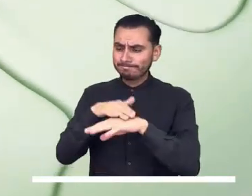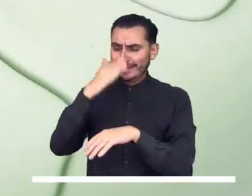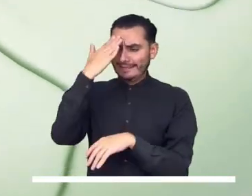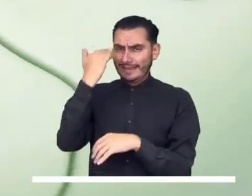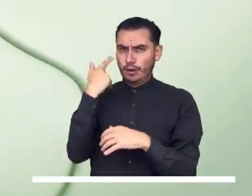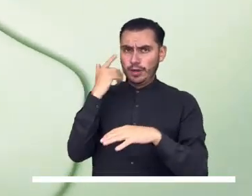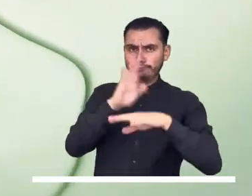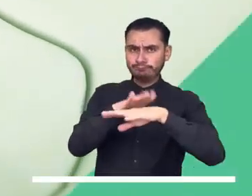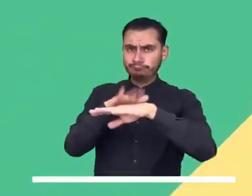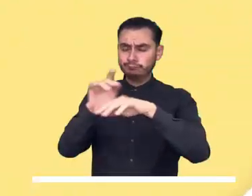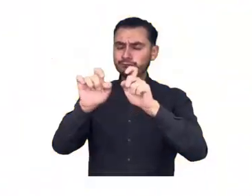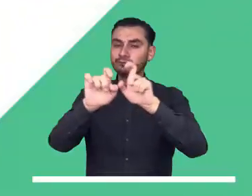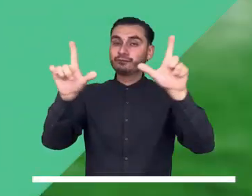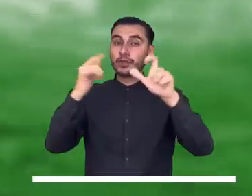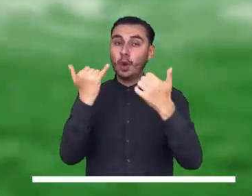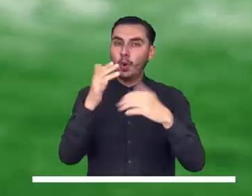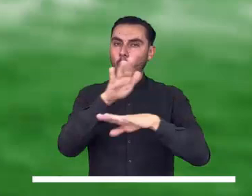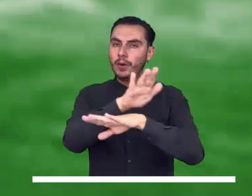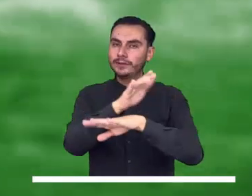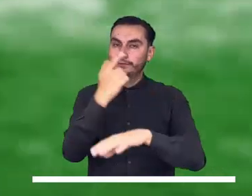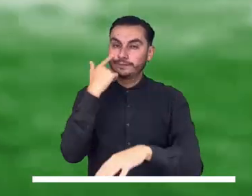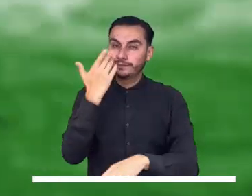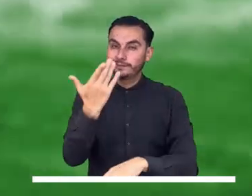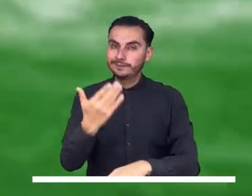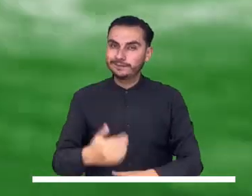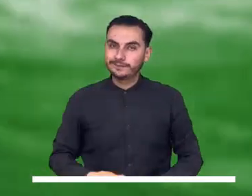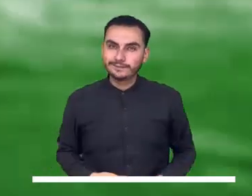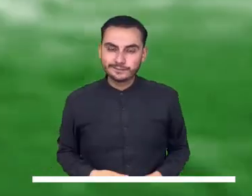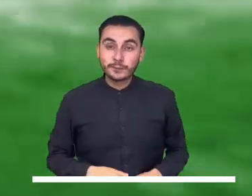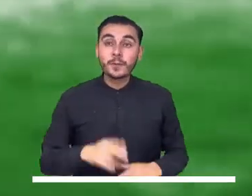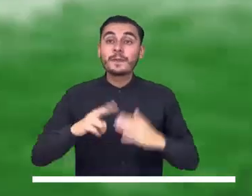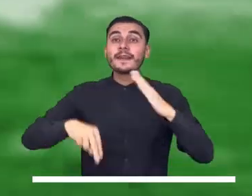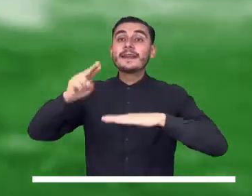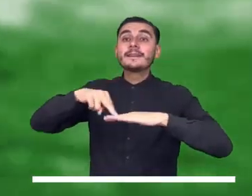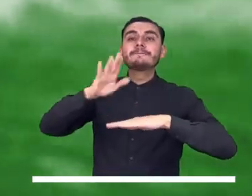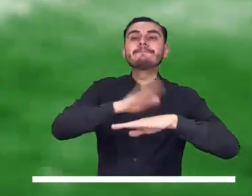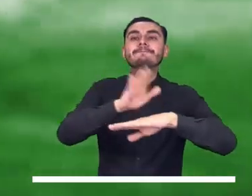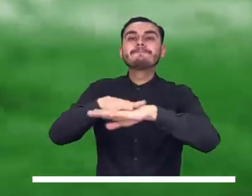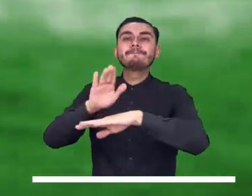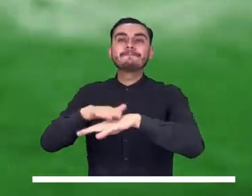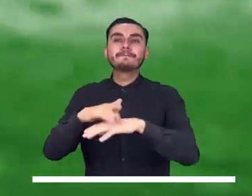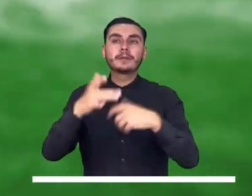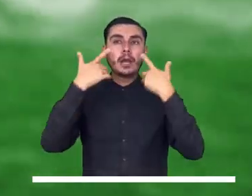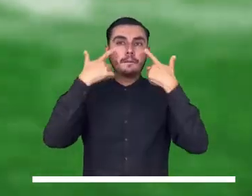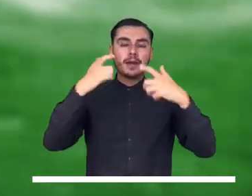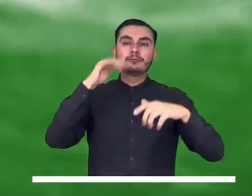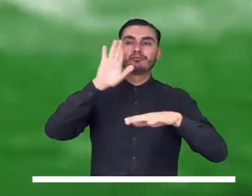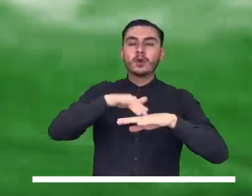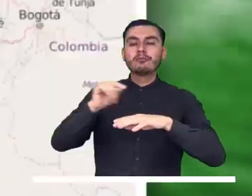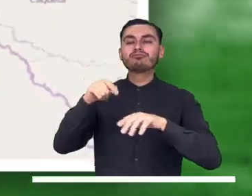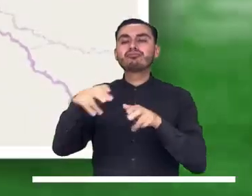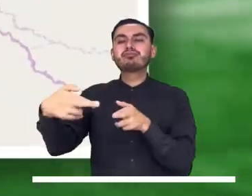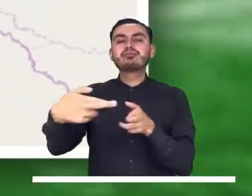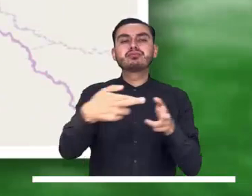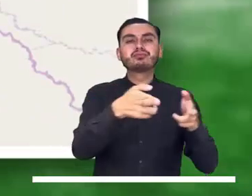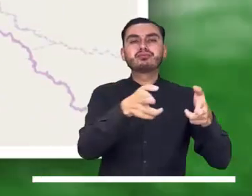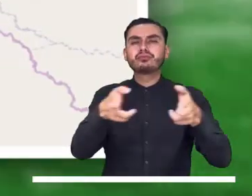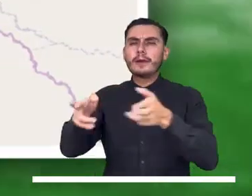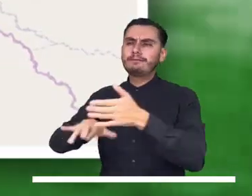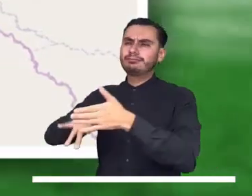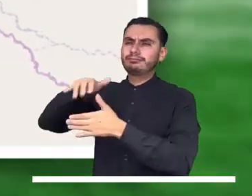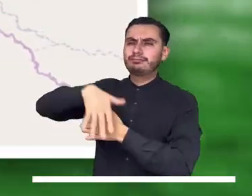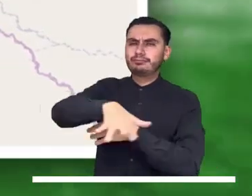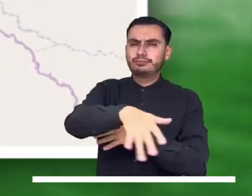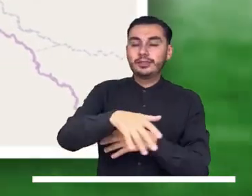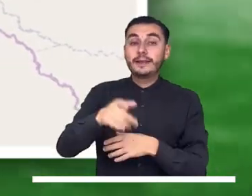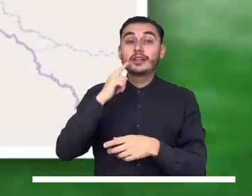la zona occidental. Mucha atención a las alertas que se encuentran activas para esta tarde. En Nariño se activa la